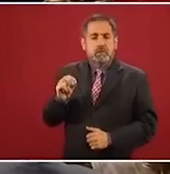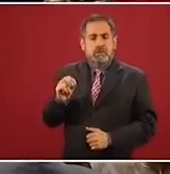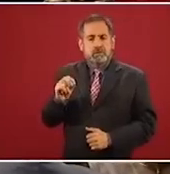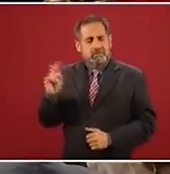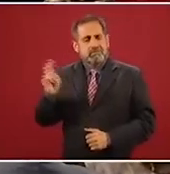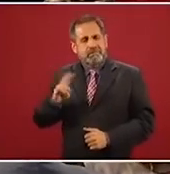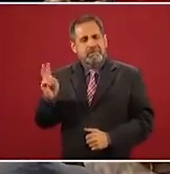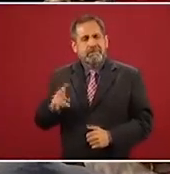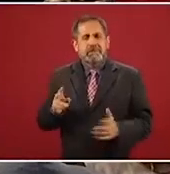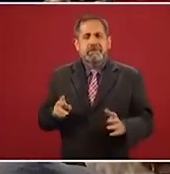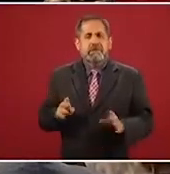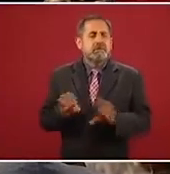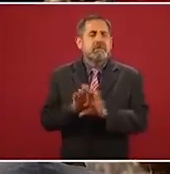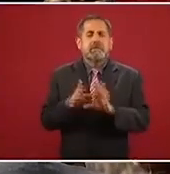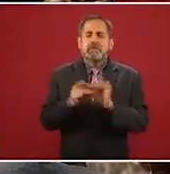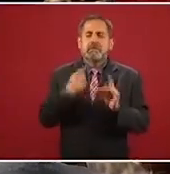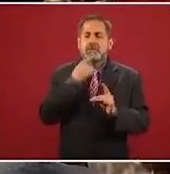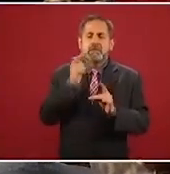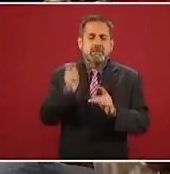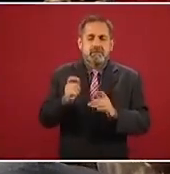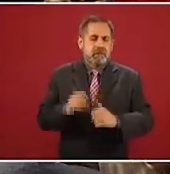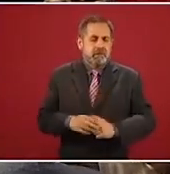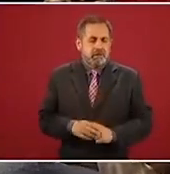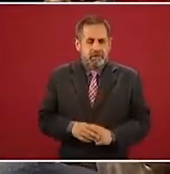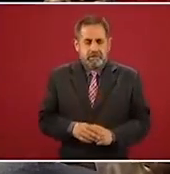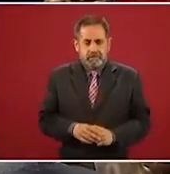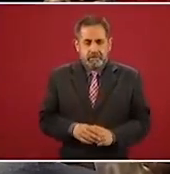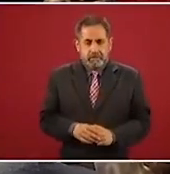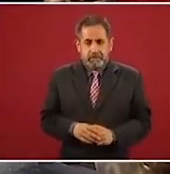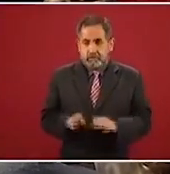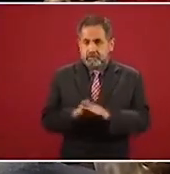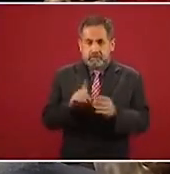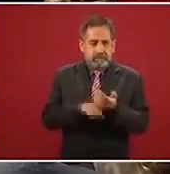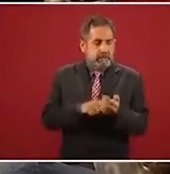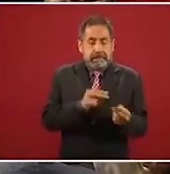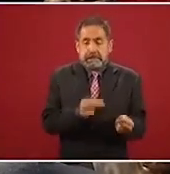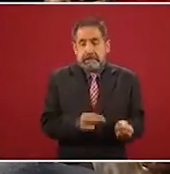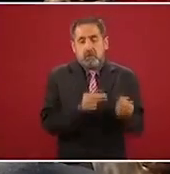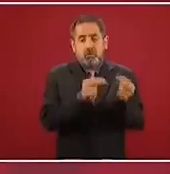es un asunto que tiene que ver con los negocios.